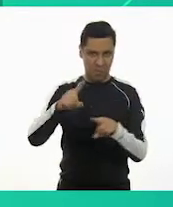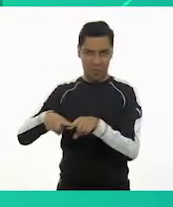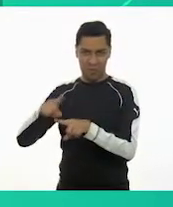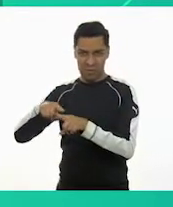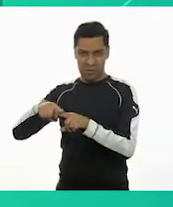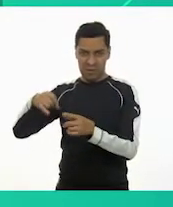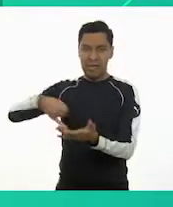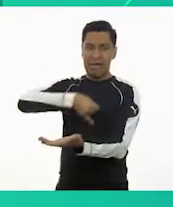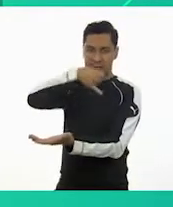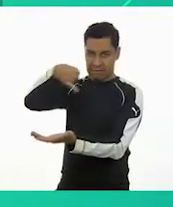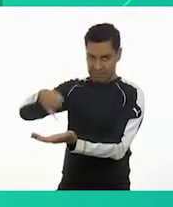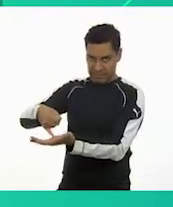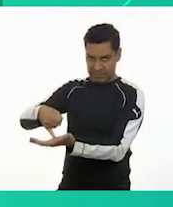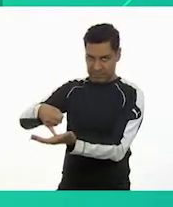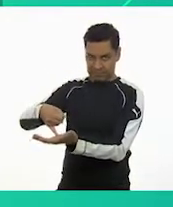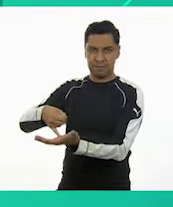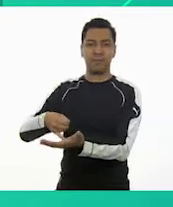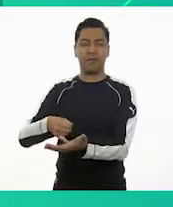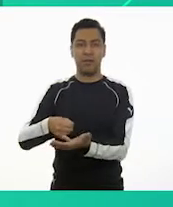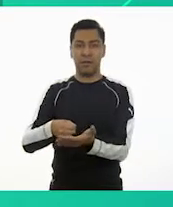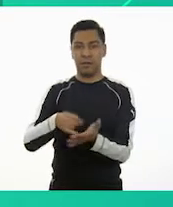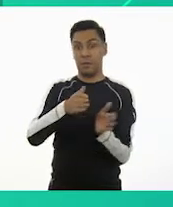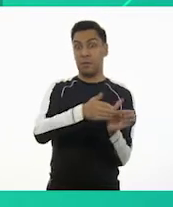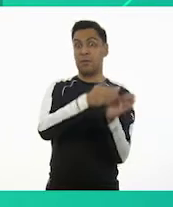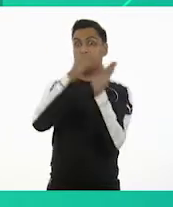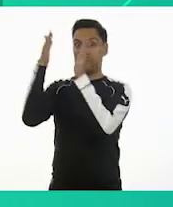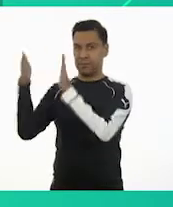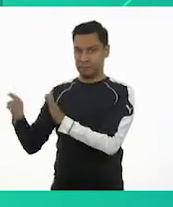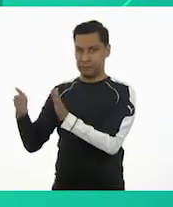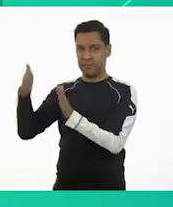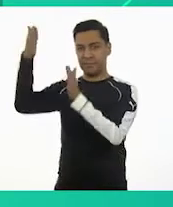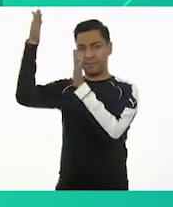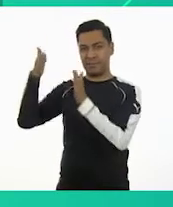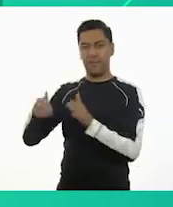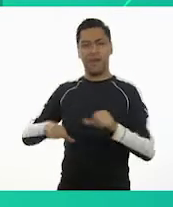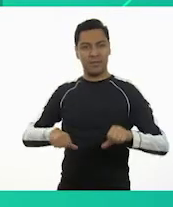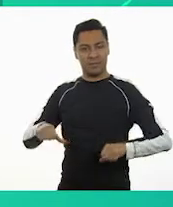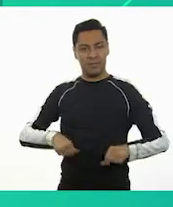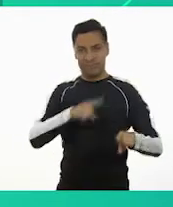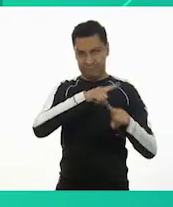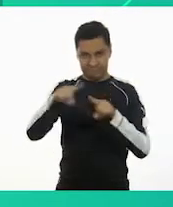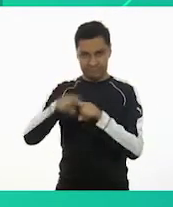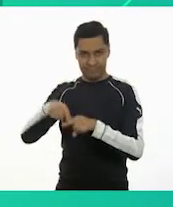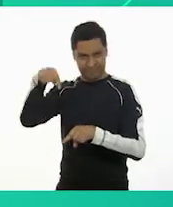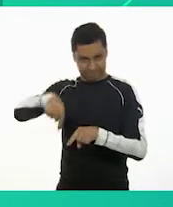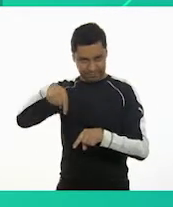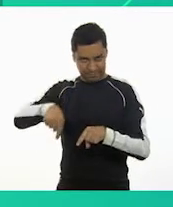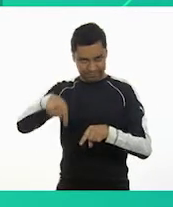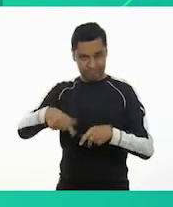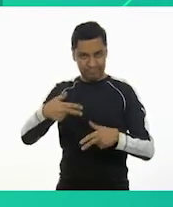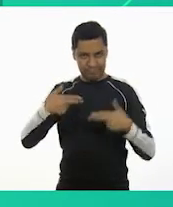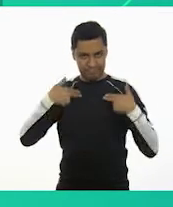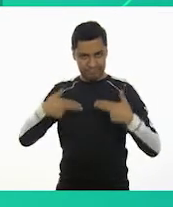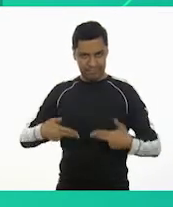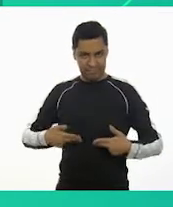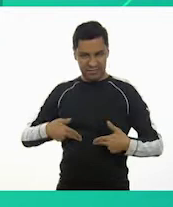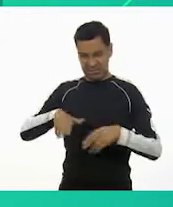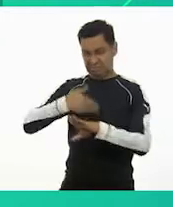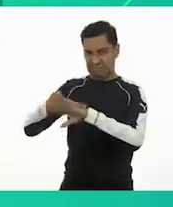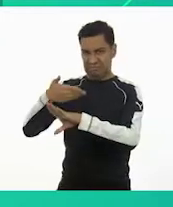islas. Y del otro lado tenemos la actividad humana, que son la destrucción del